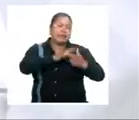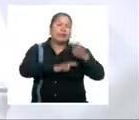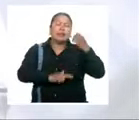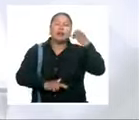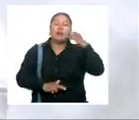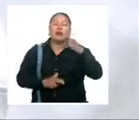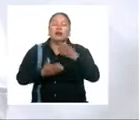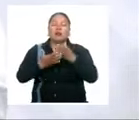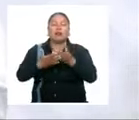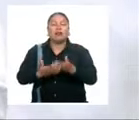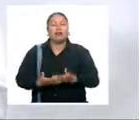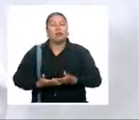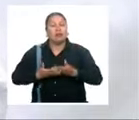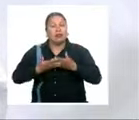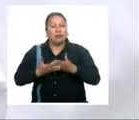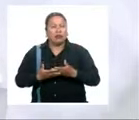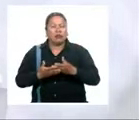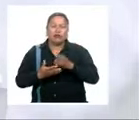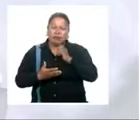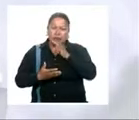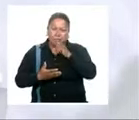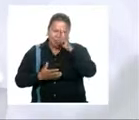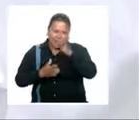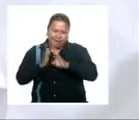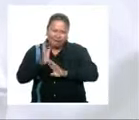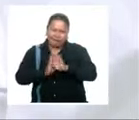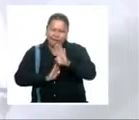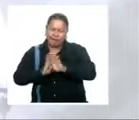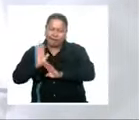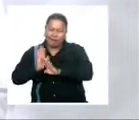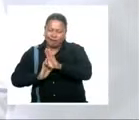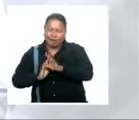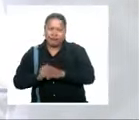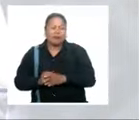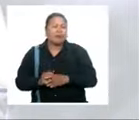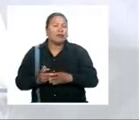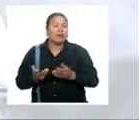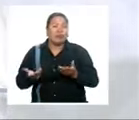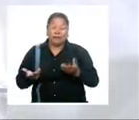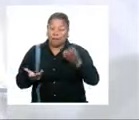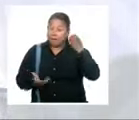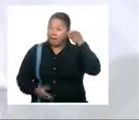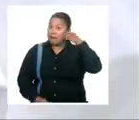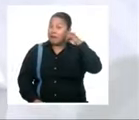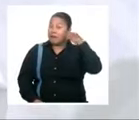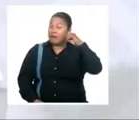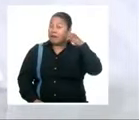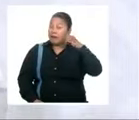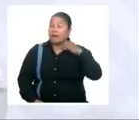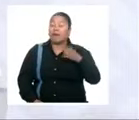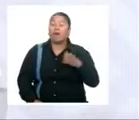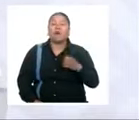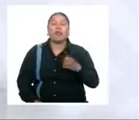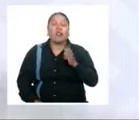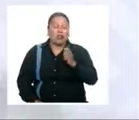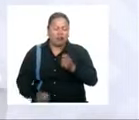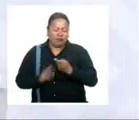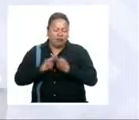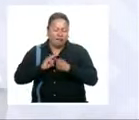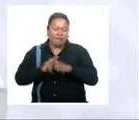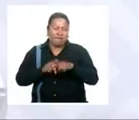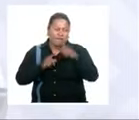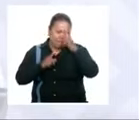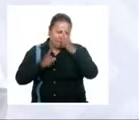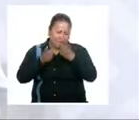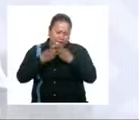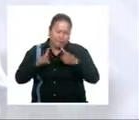la esperanza y la grandeza. Vamos a convertir a Oaxaca en el motor del desarrollo